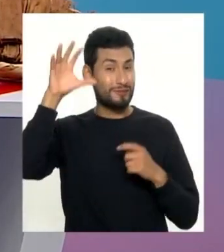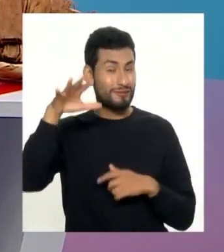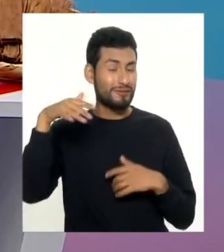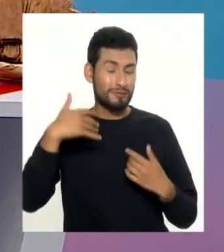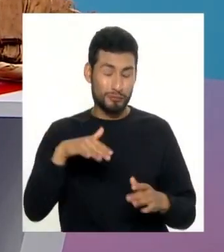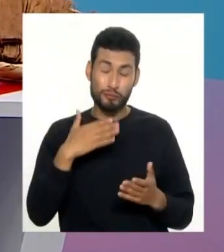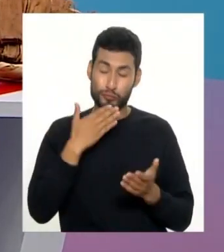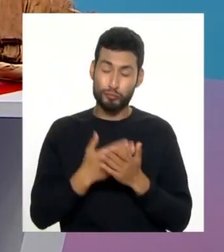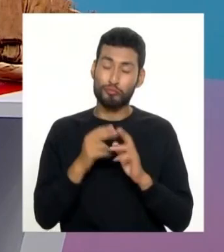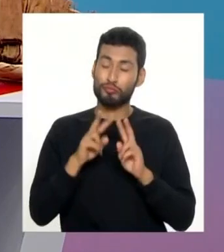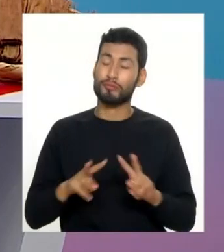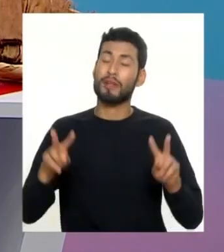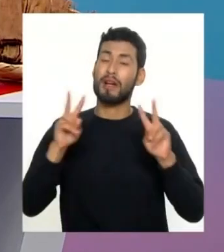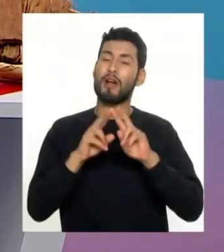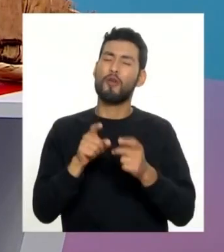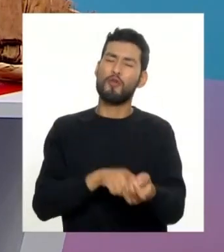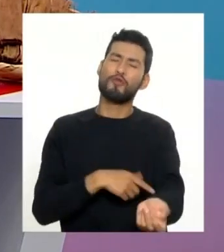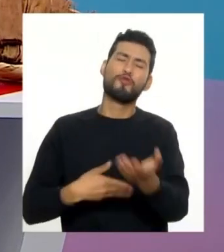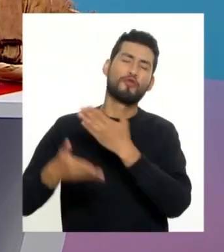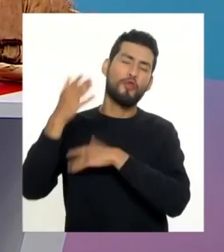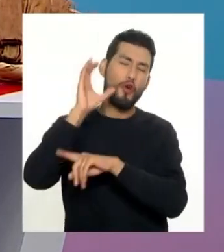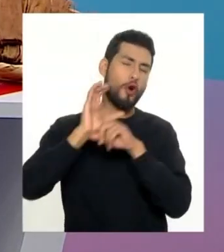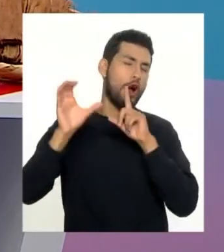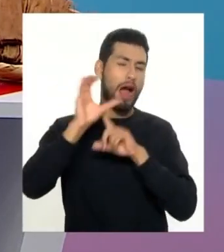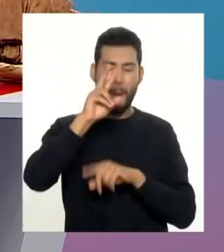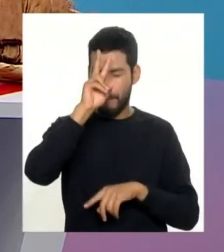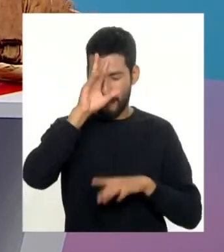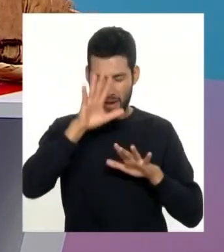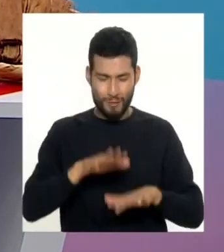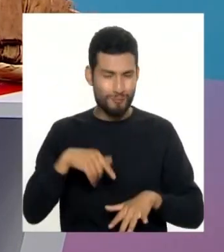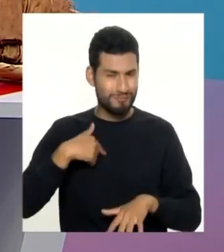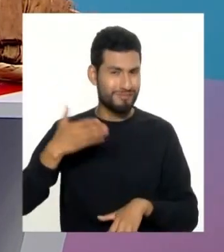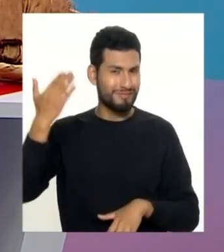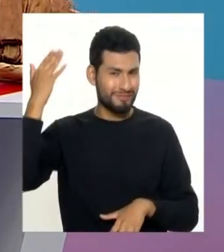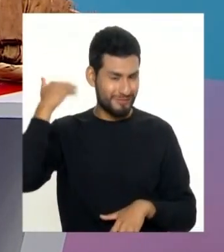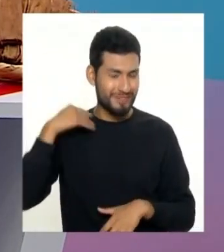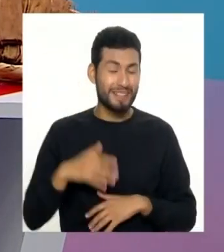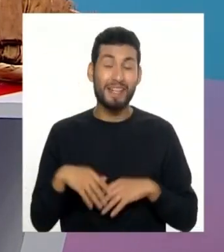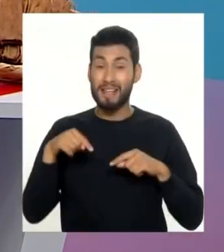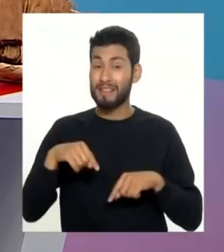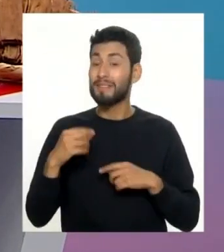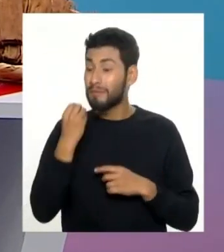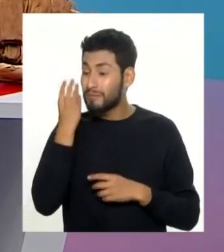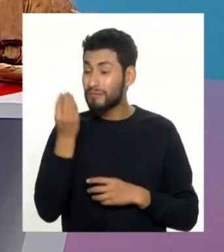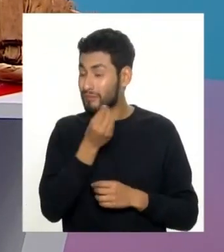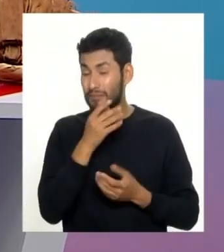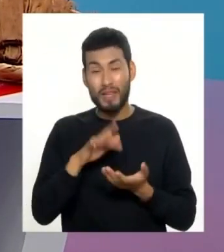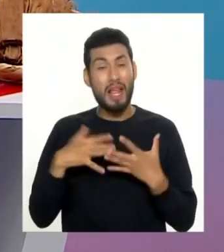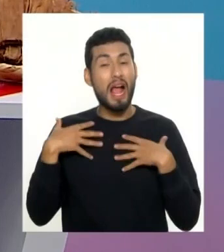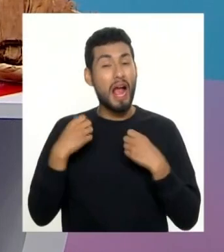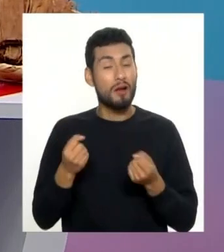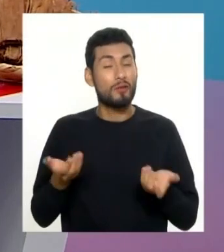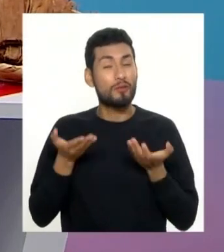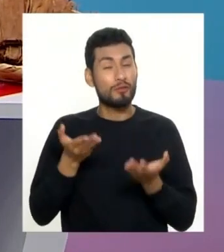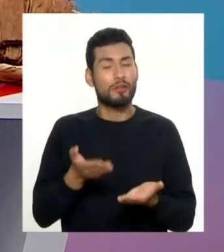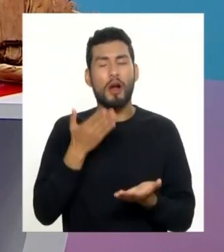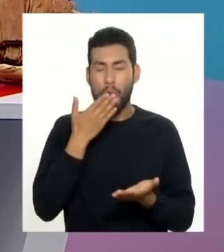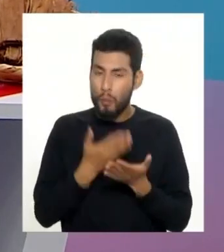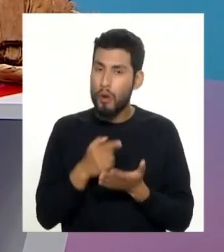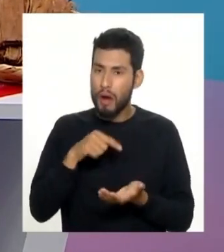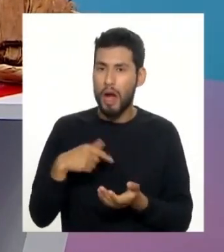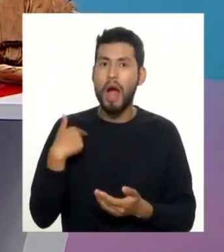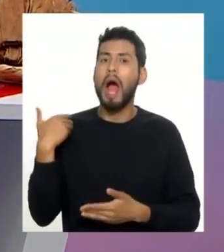revalorar nuestras costumbres y nuestra cultura como peruanos. Y las plantas medicinales también son parte de